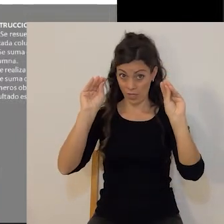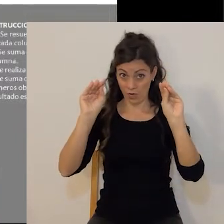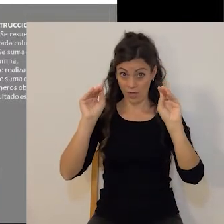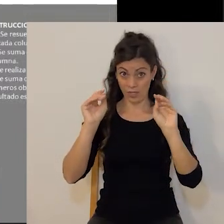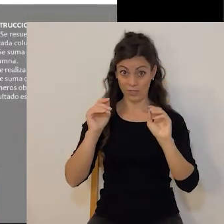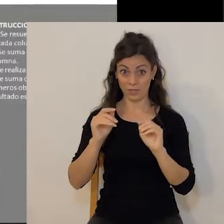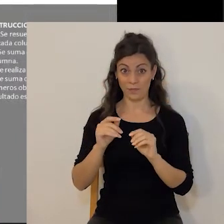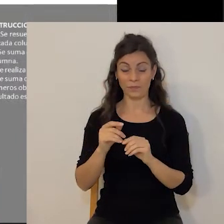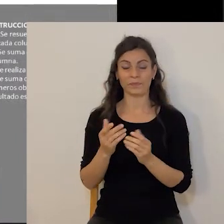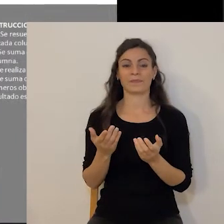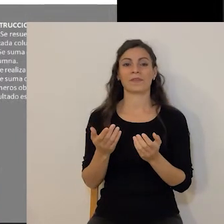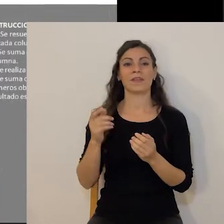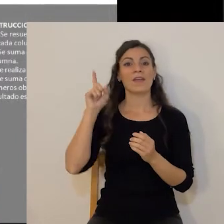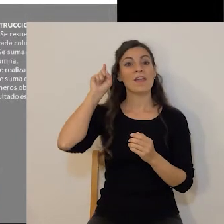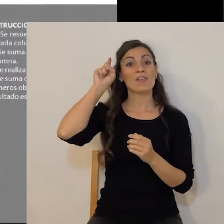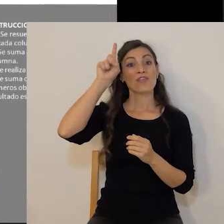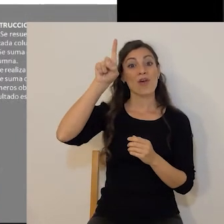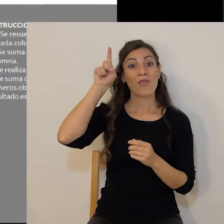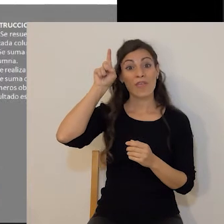es que los docentes